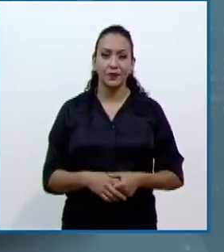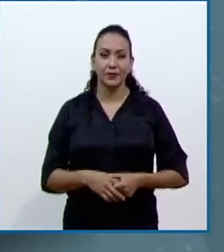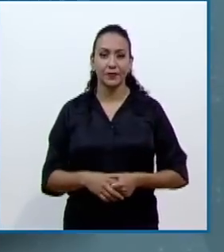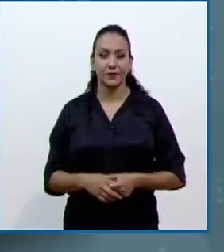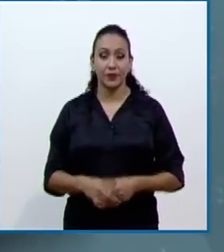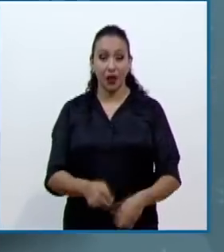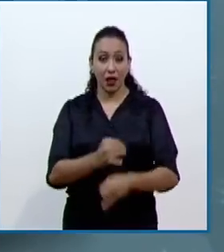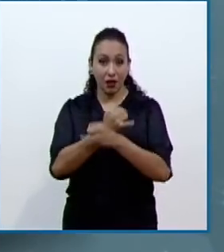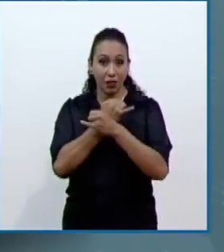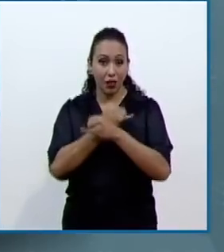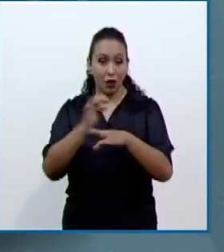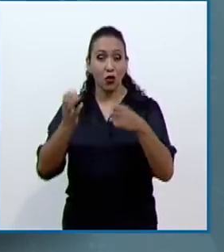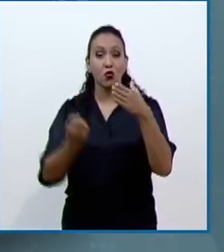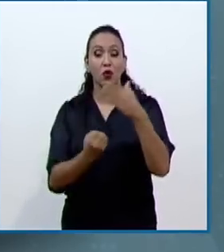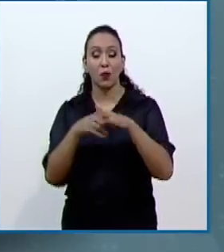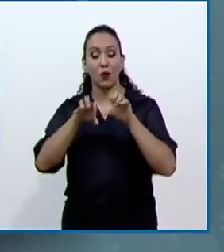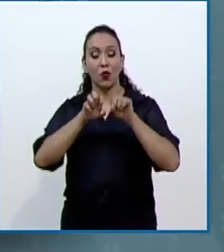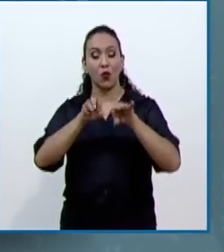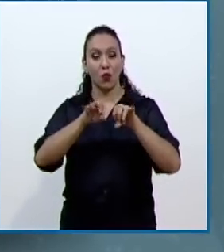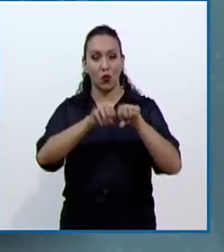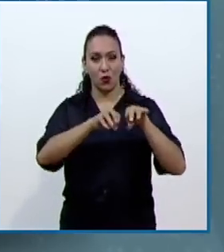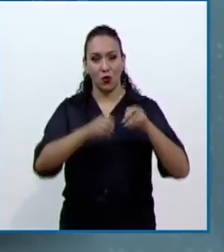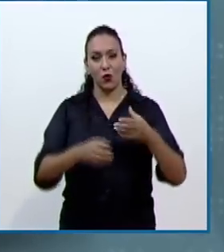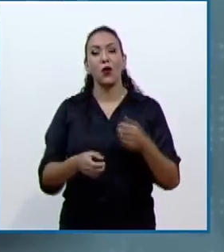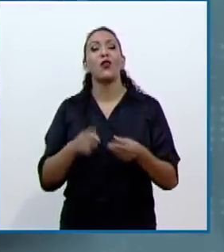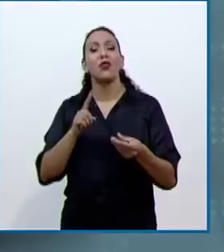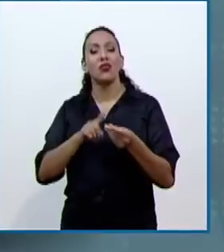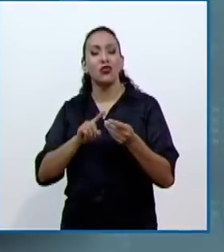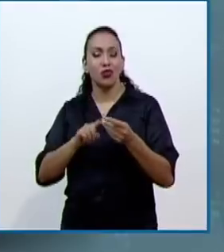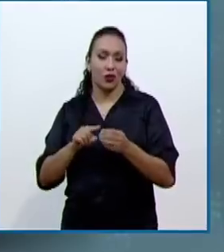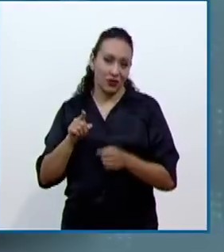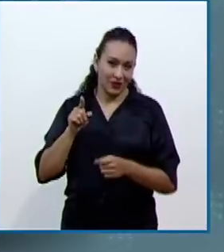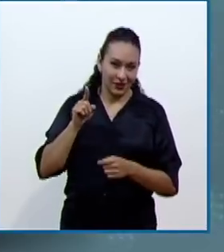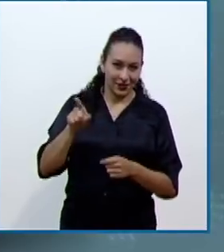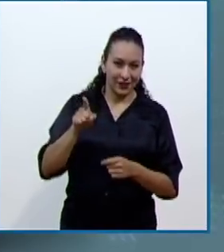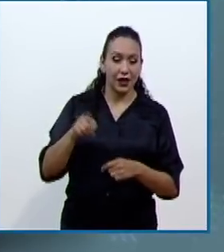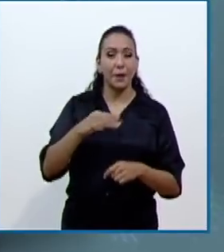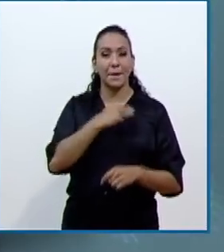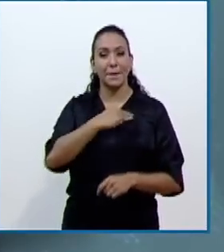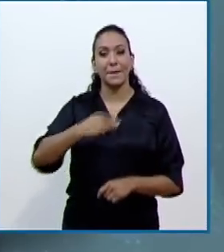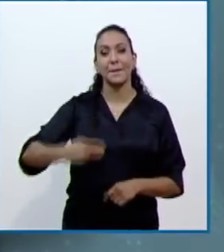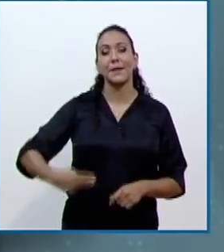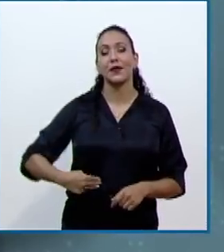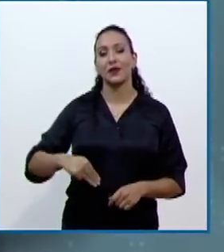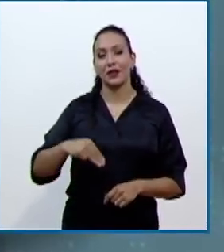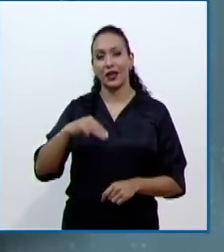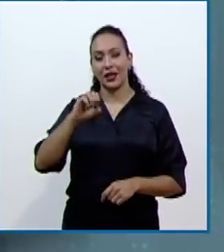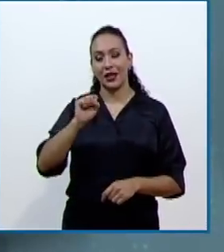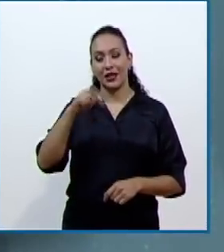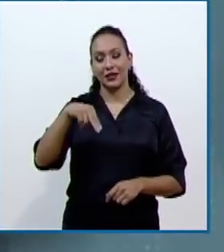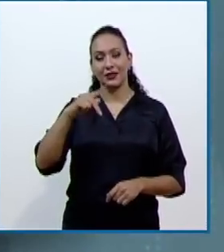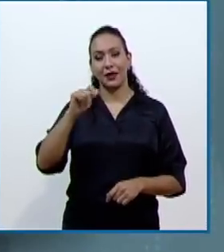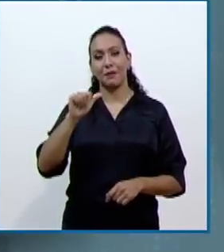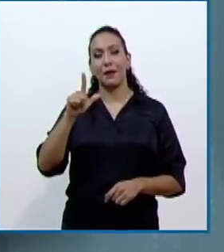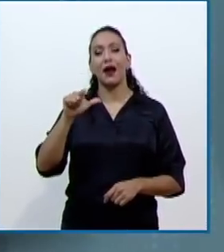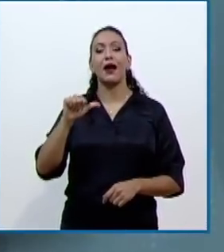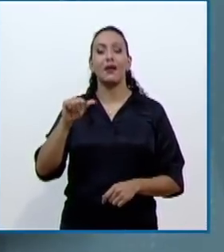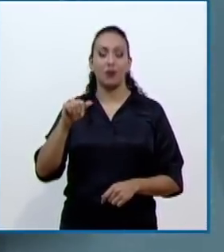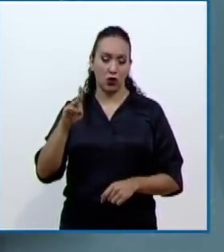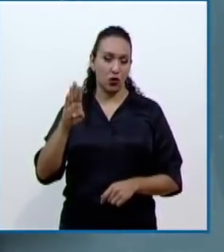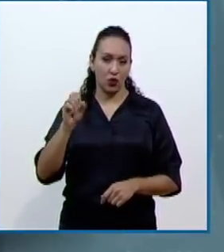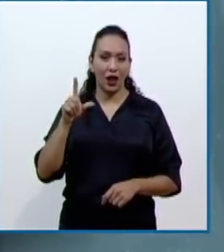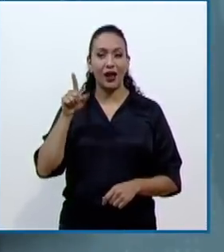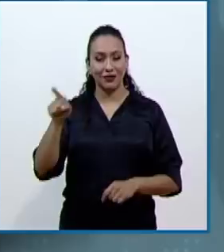Se inauguraron los nuevos juzgados del Distrito Judicial de Jicoténcatl en el municipio de San Pablo del Monte, Tlaxcala, donde después